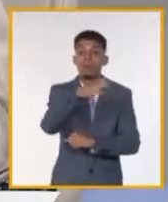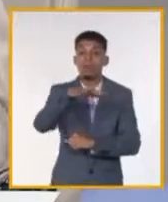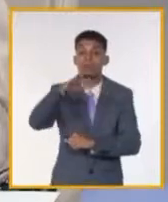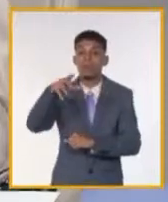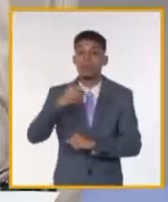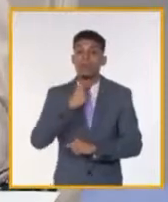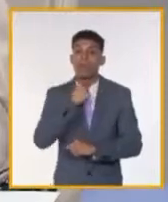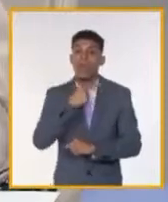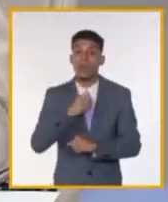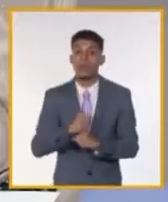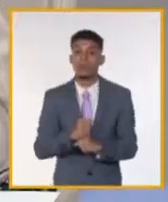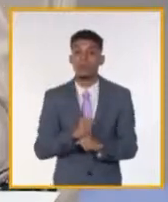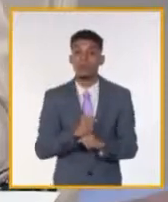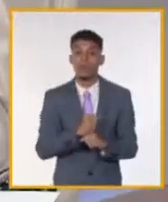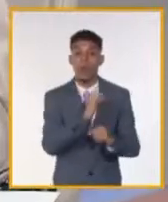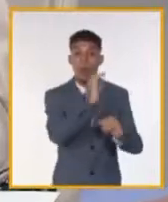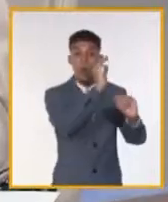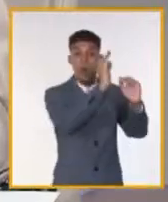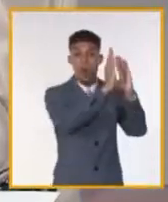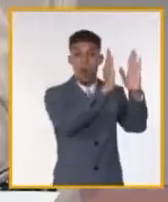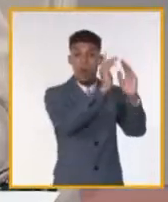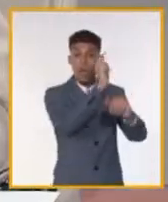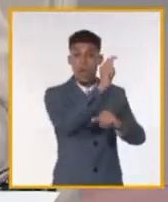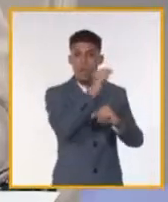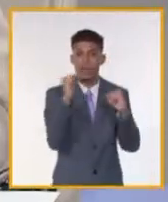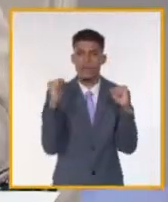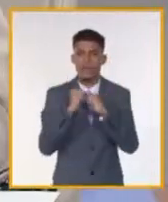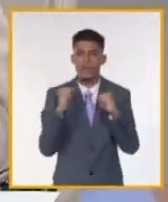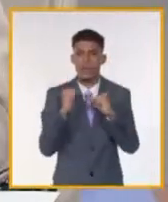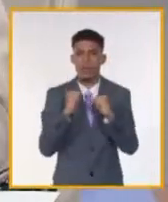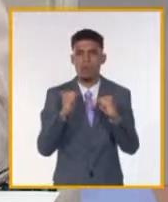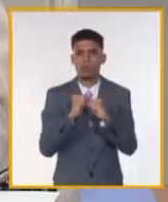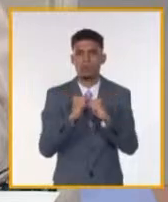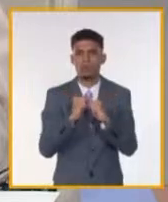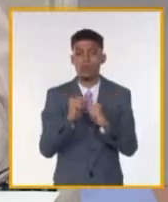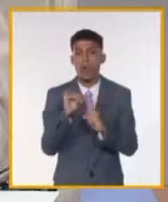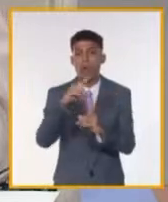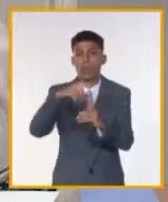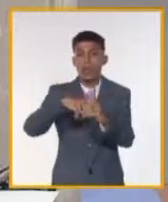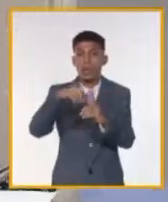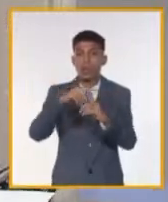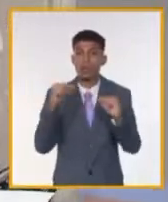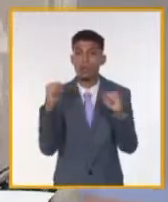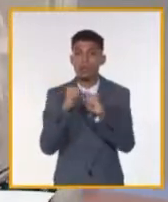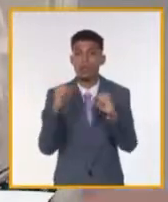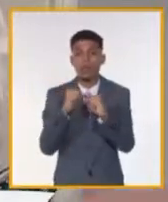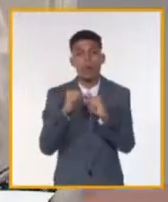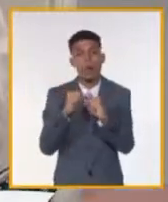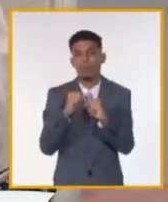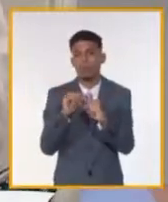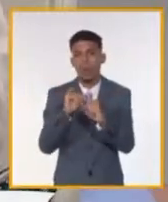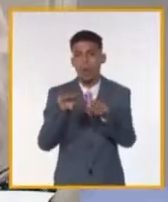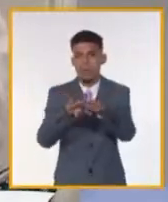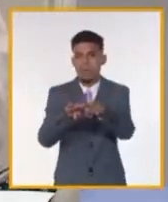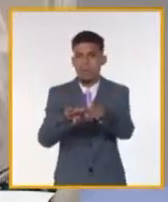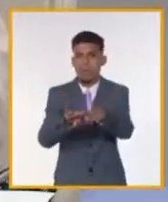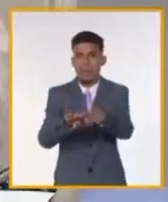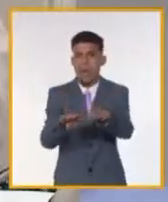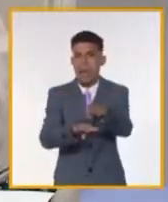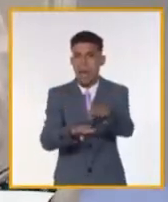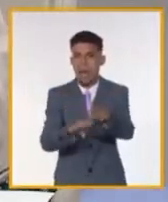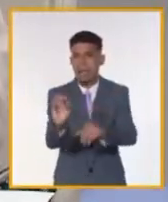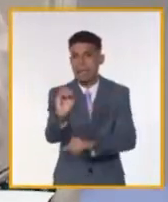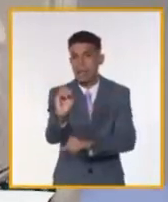llegan apenas con agua. La temperatura en los frentes fríos es superior a la que es en el occidente.